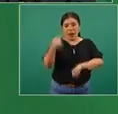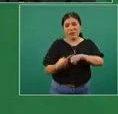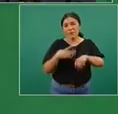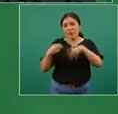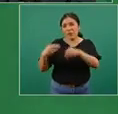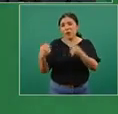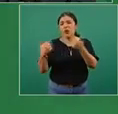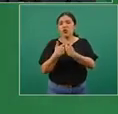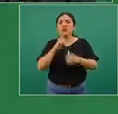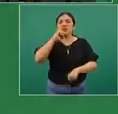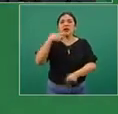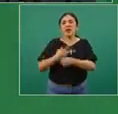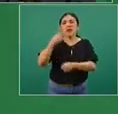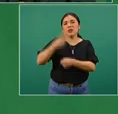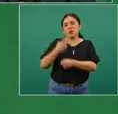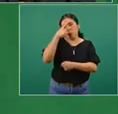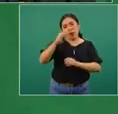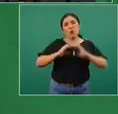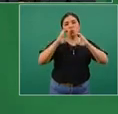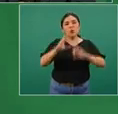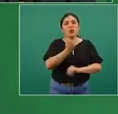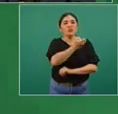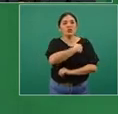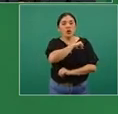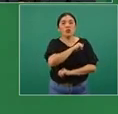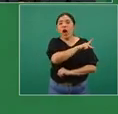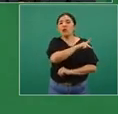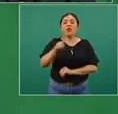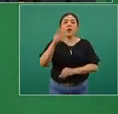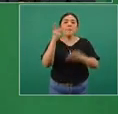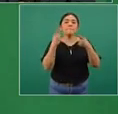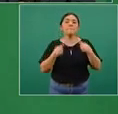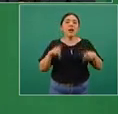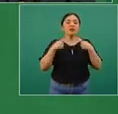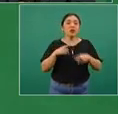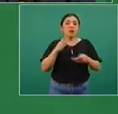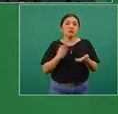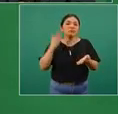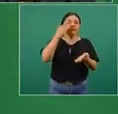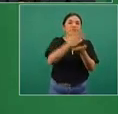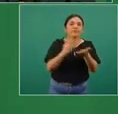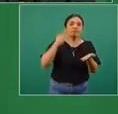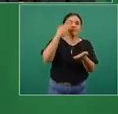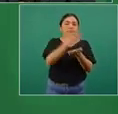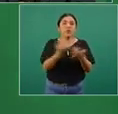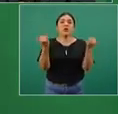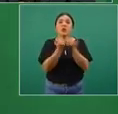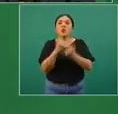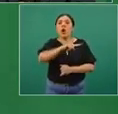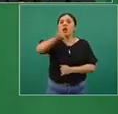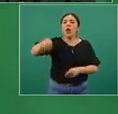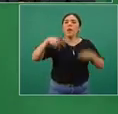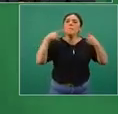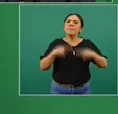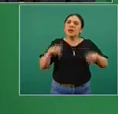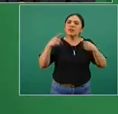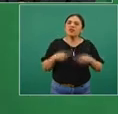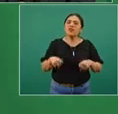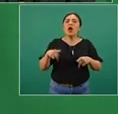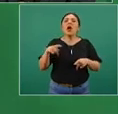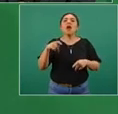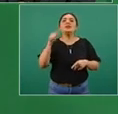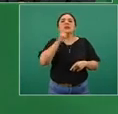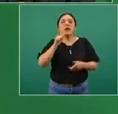Subsecretaría de Prevención y Promoción de la Salud, al personal que acude físicamente, pero también a todo aquel personal que